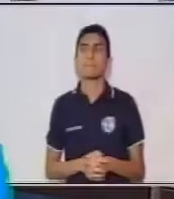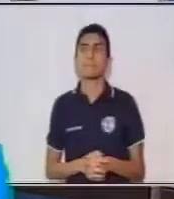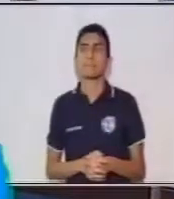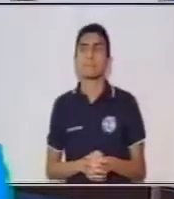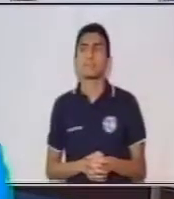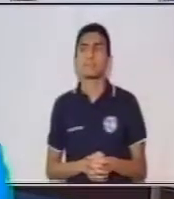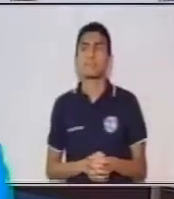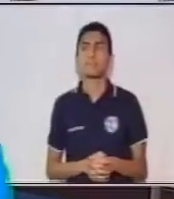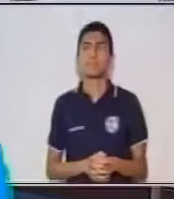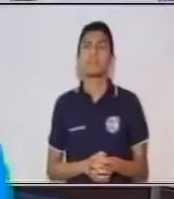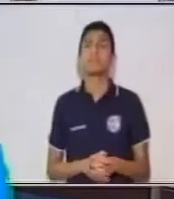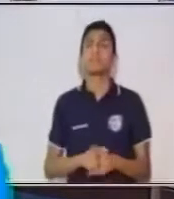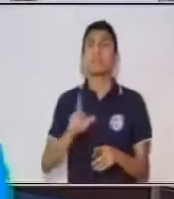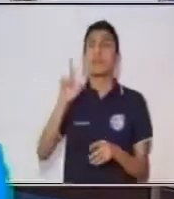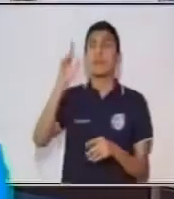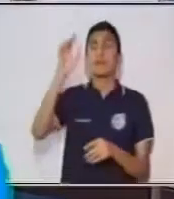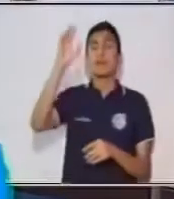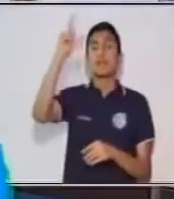la forma general.